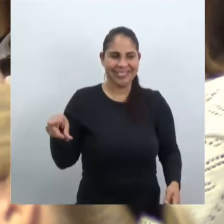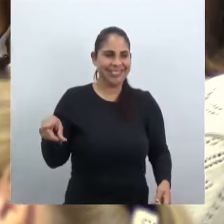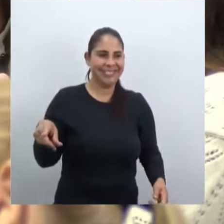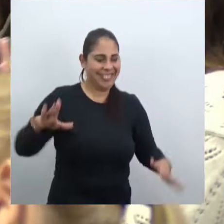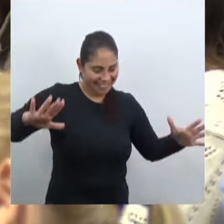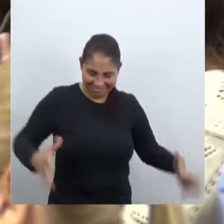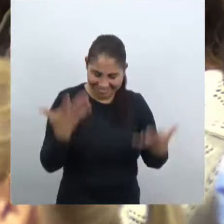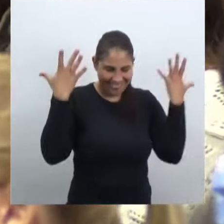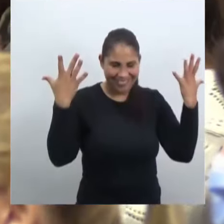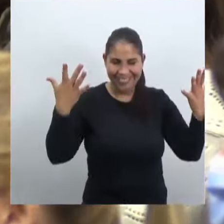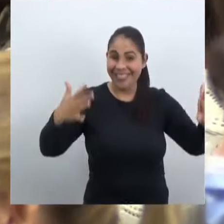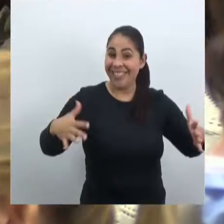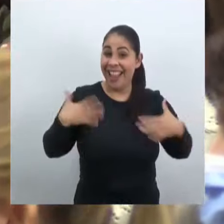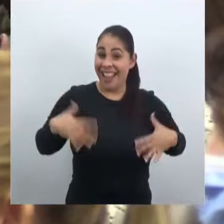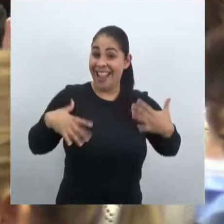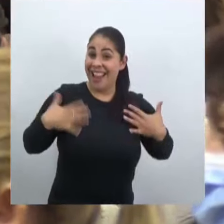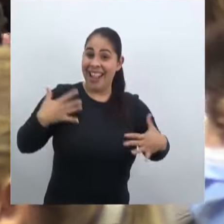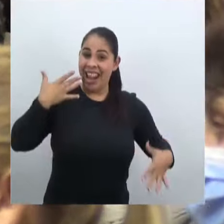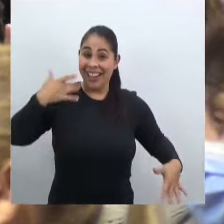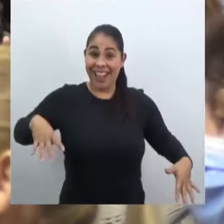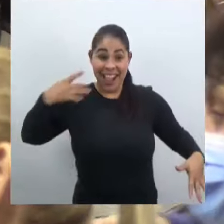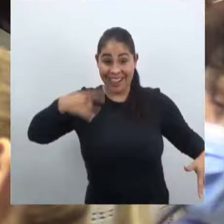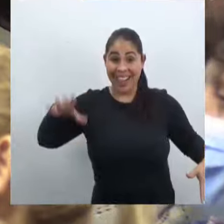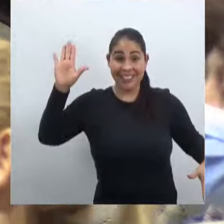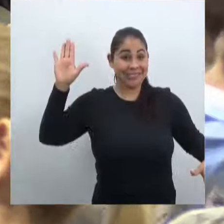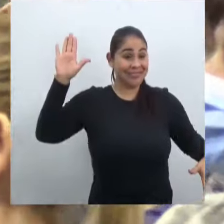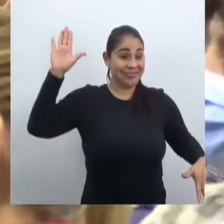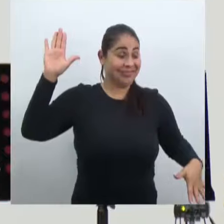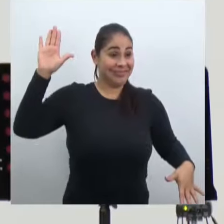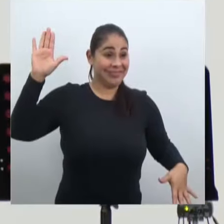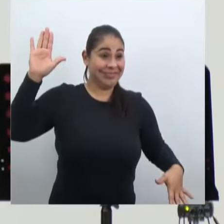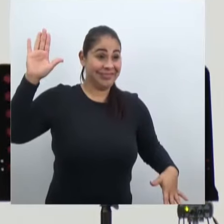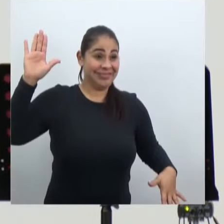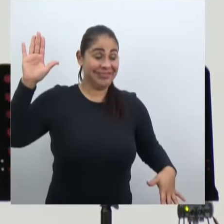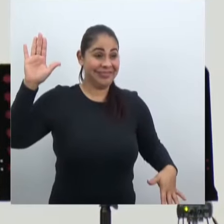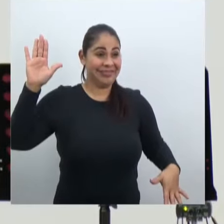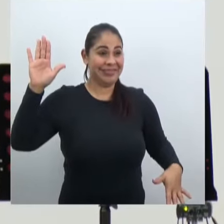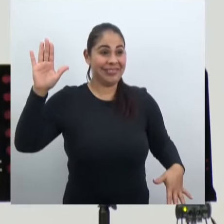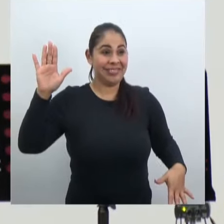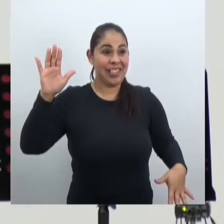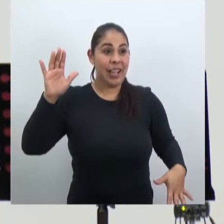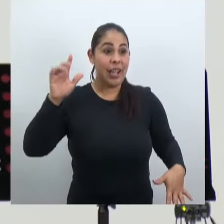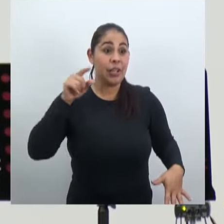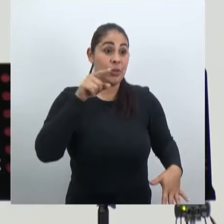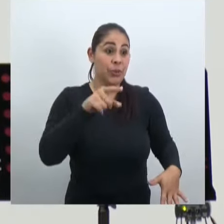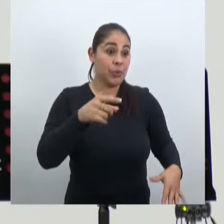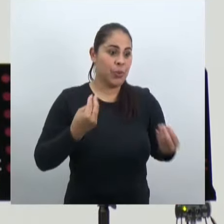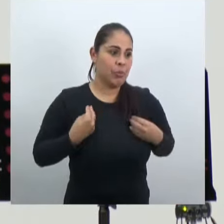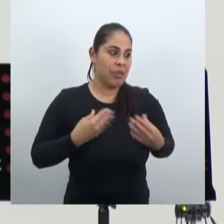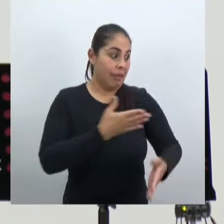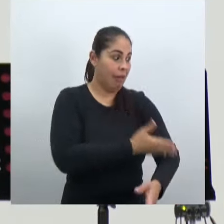Ah, alguien está alegre que nadie va a conocer tu pasado. ¿Alguien está alegre que nadie va a conocer tu